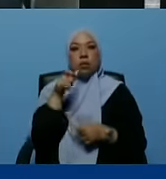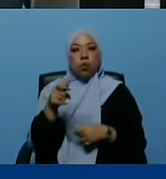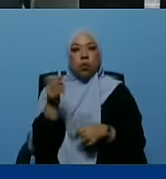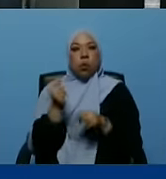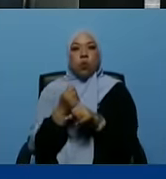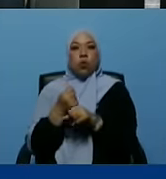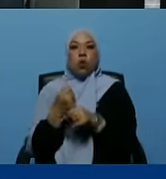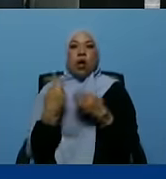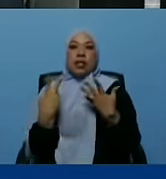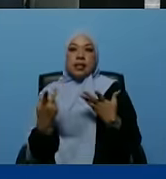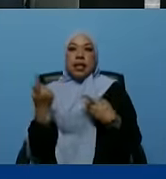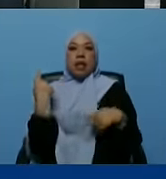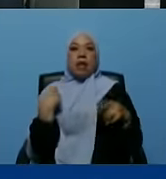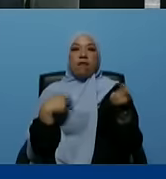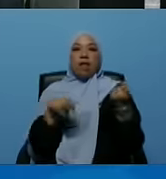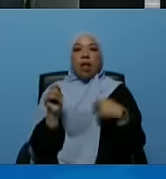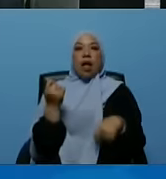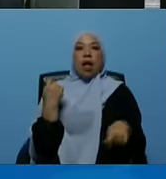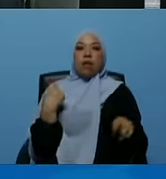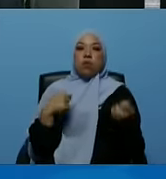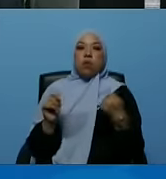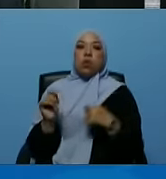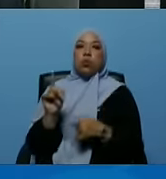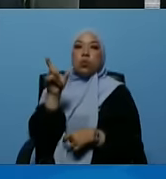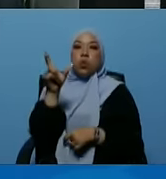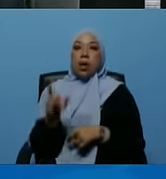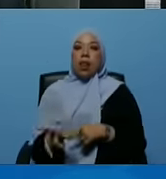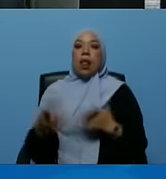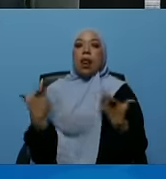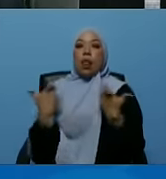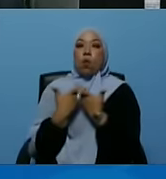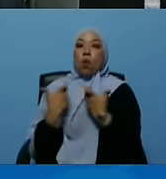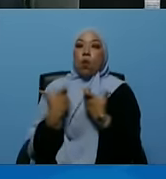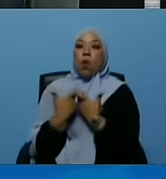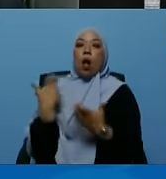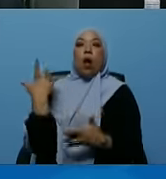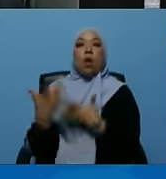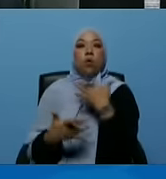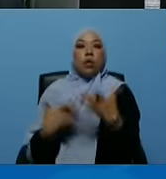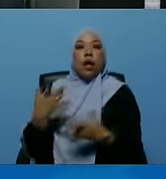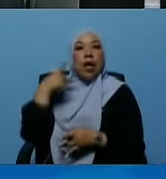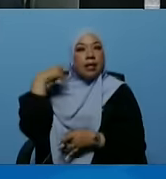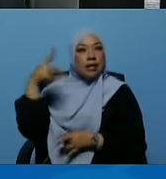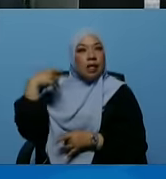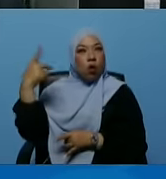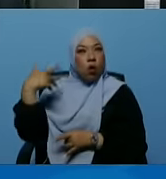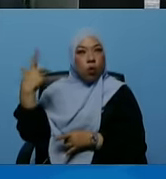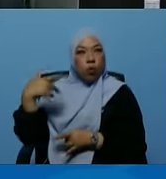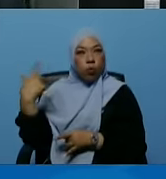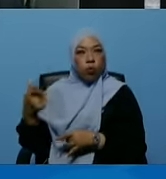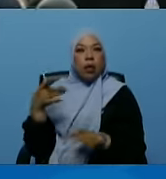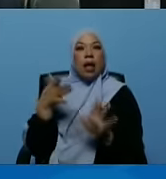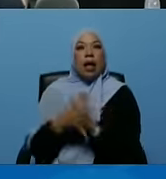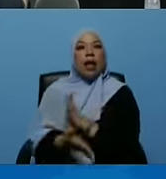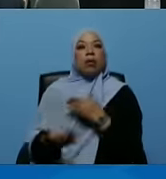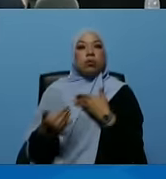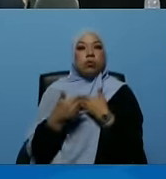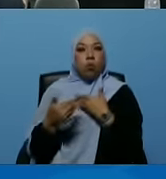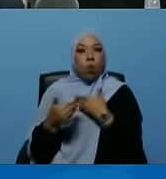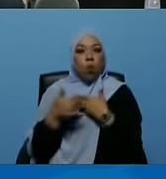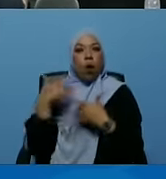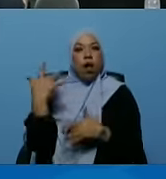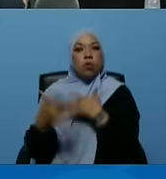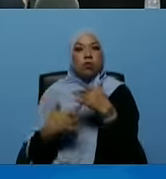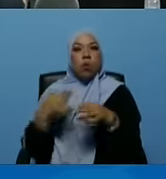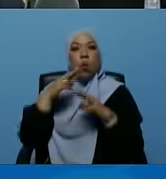saqueado 7 comercios, porque está direccionado en la guerra cognitiva con operaciones psicológicas, que lo que había que atacar es lo que es